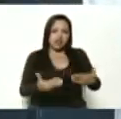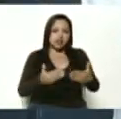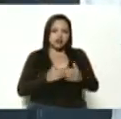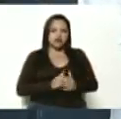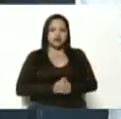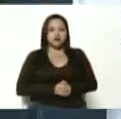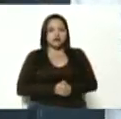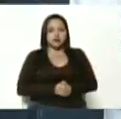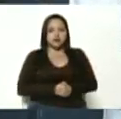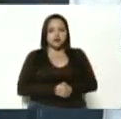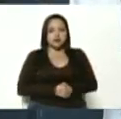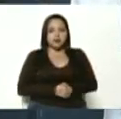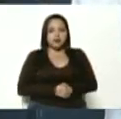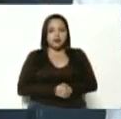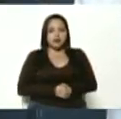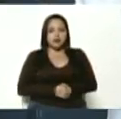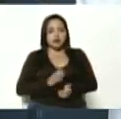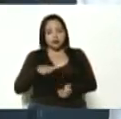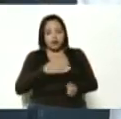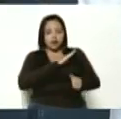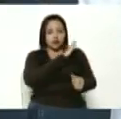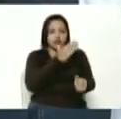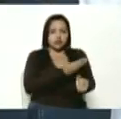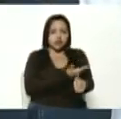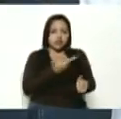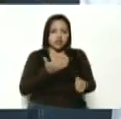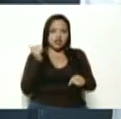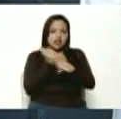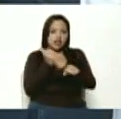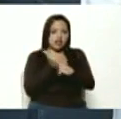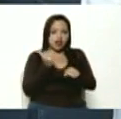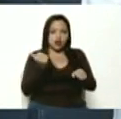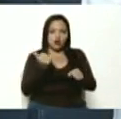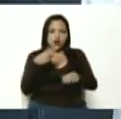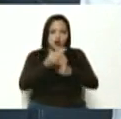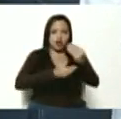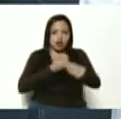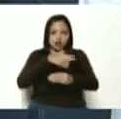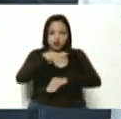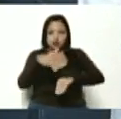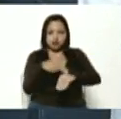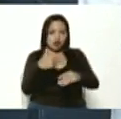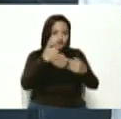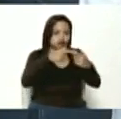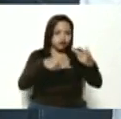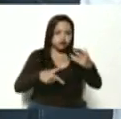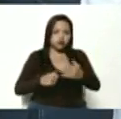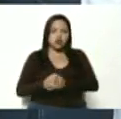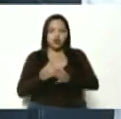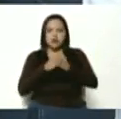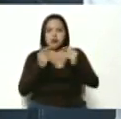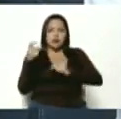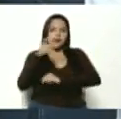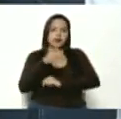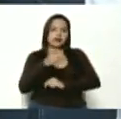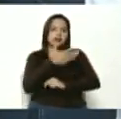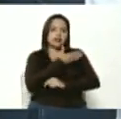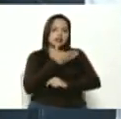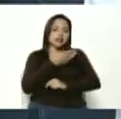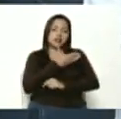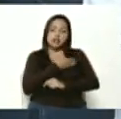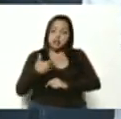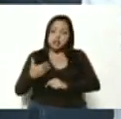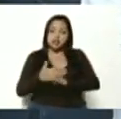definitivamente a fortalecer el alto valor de producción nacional con todos los elementos que requieren el conocimiento de